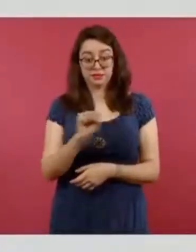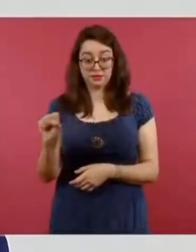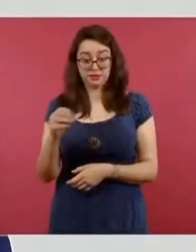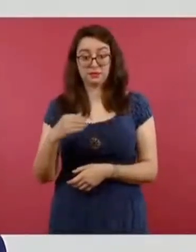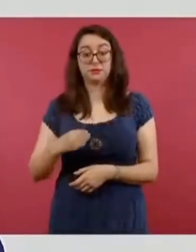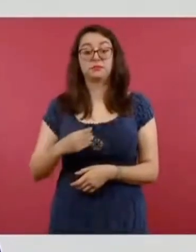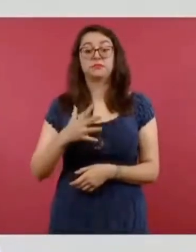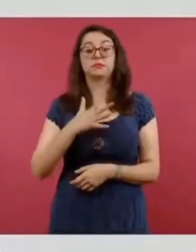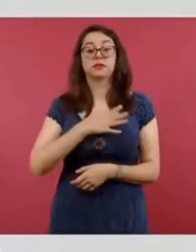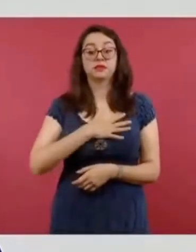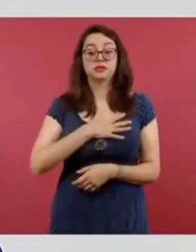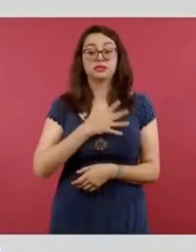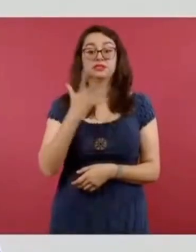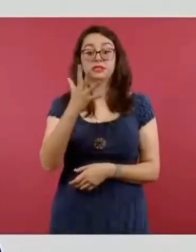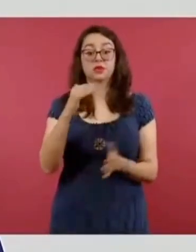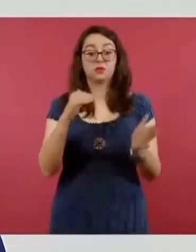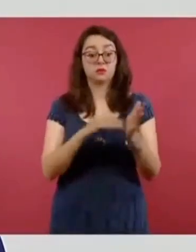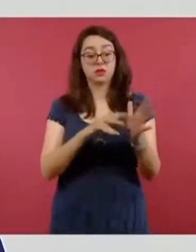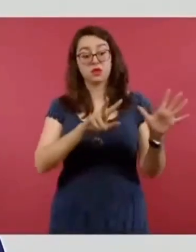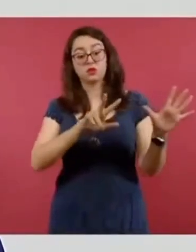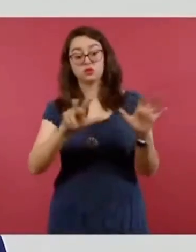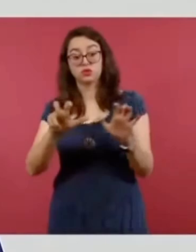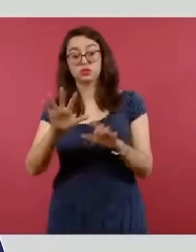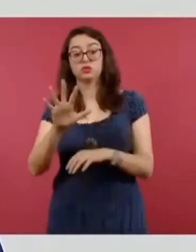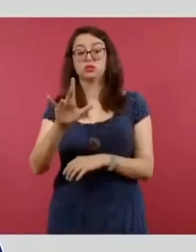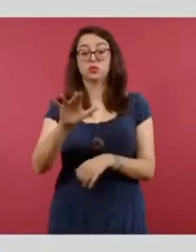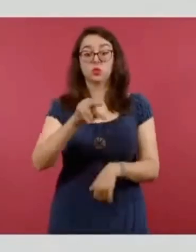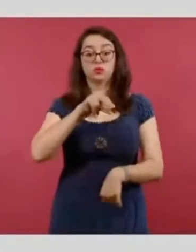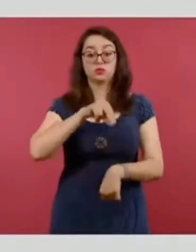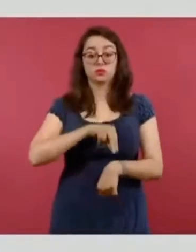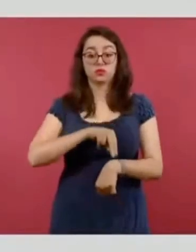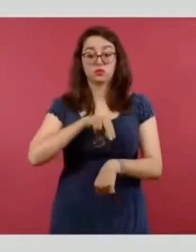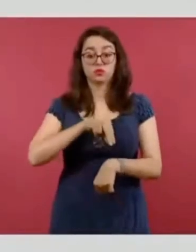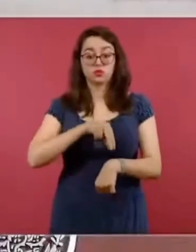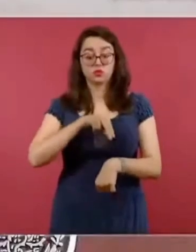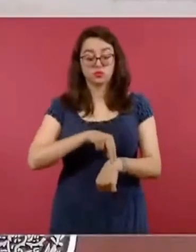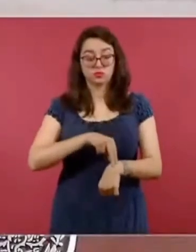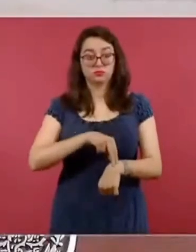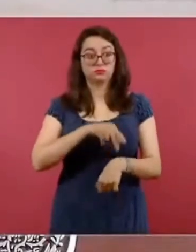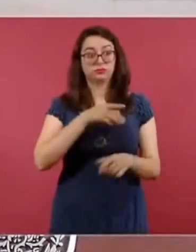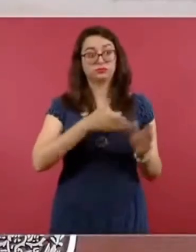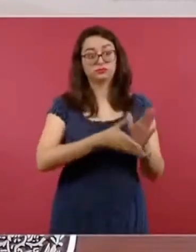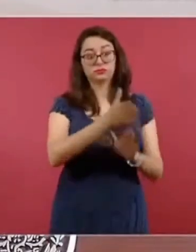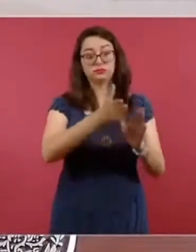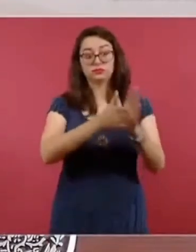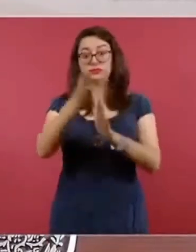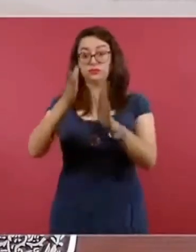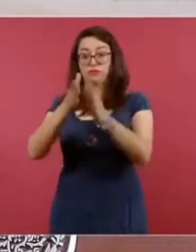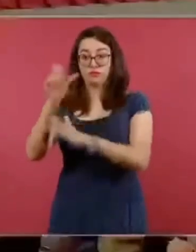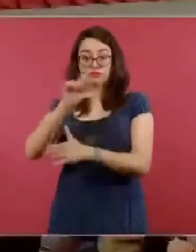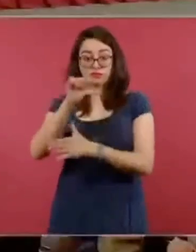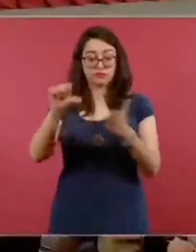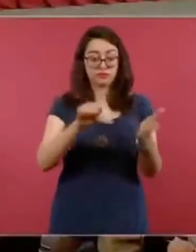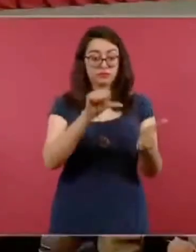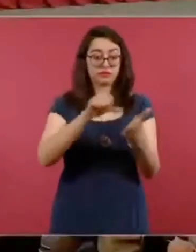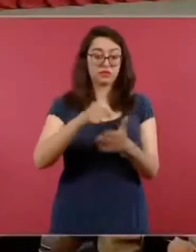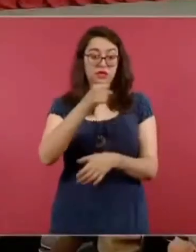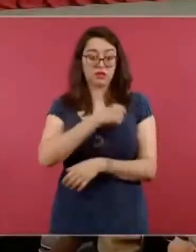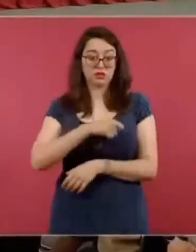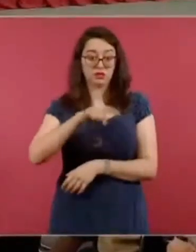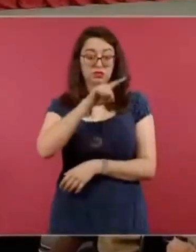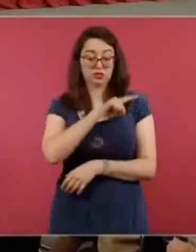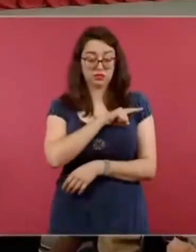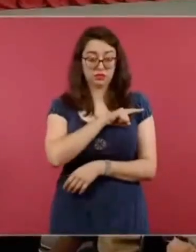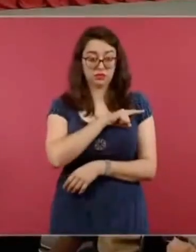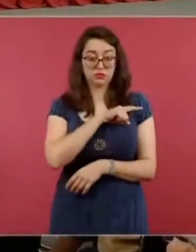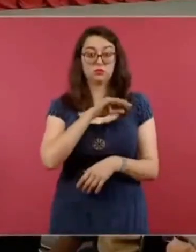Se trata de 5,850 médicos generales en centros de salud de un consultorio. La siguiente, que si lo